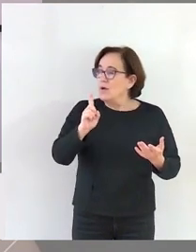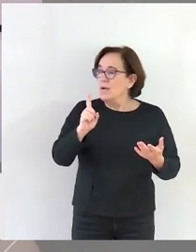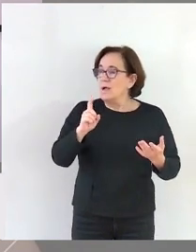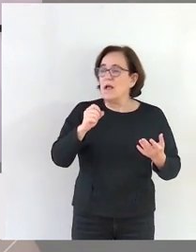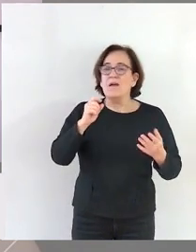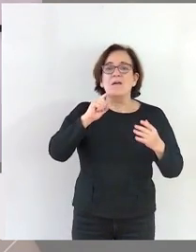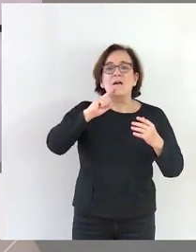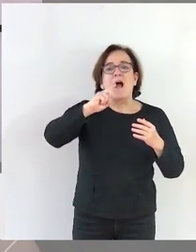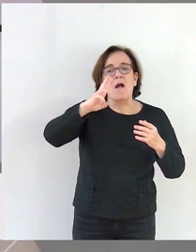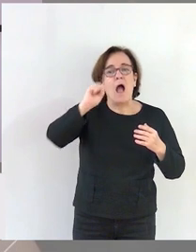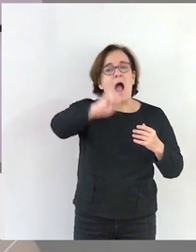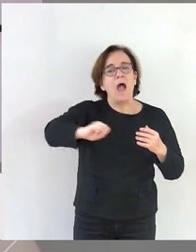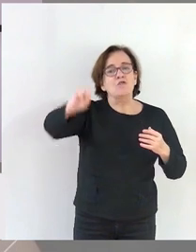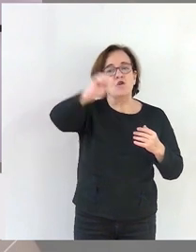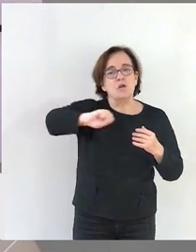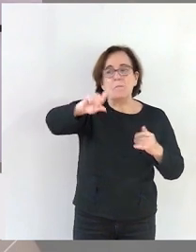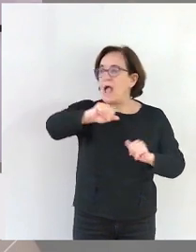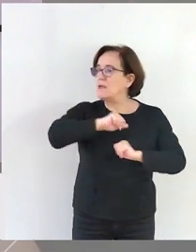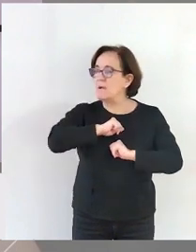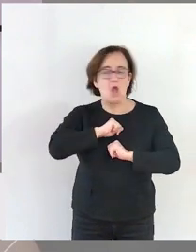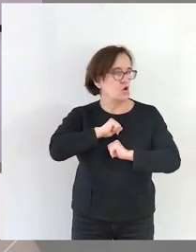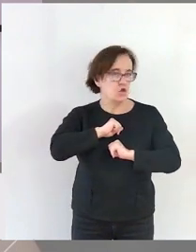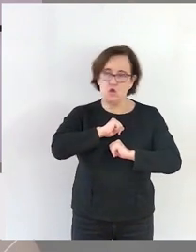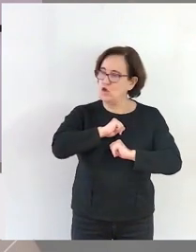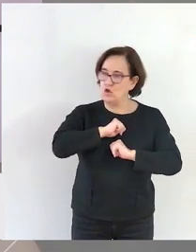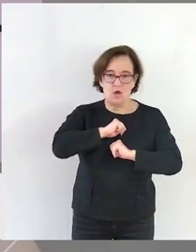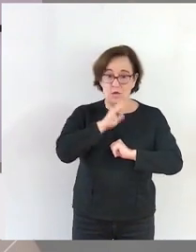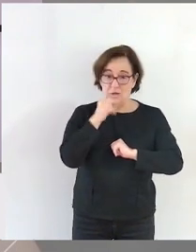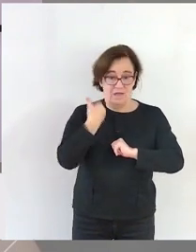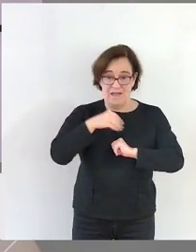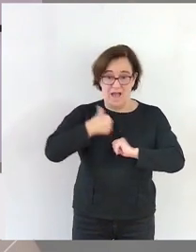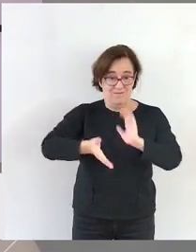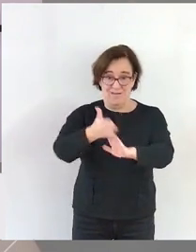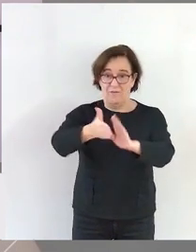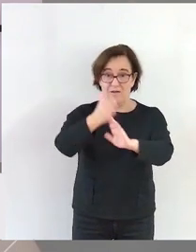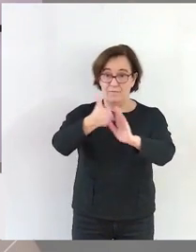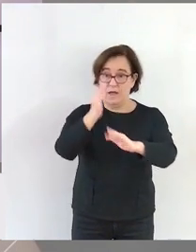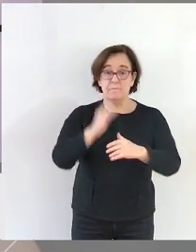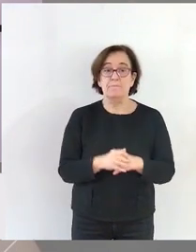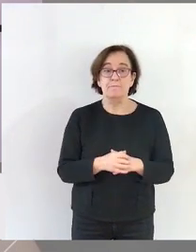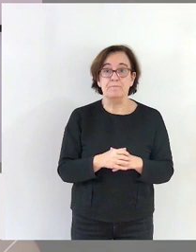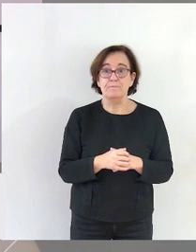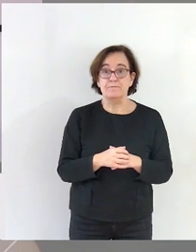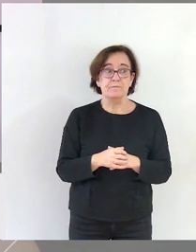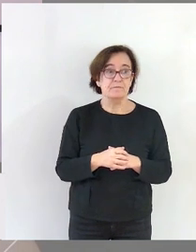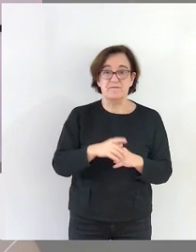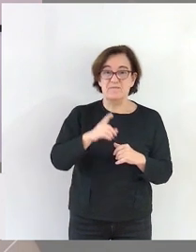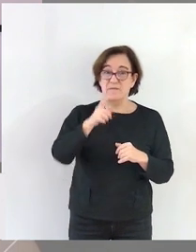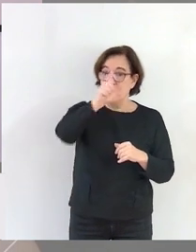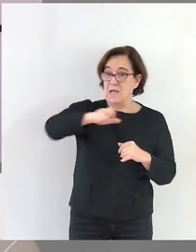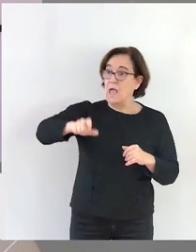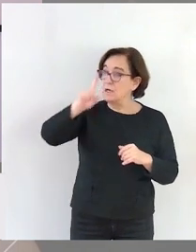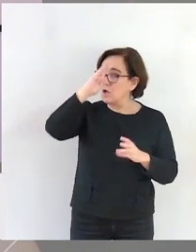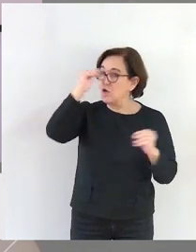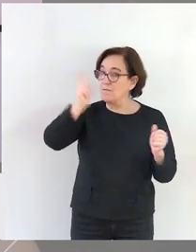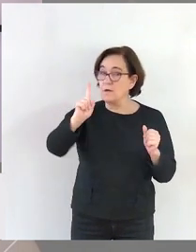varias décadas Para esperar no no tenemos varias décadas Para esperar lo tenemos ahí a la vuelta a la esquina y y y y bueno y recuerdo a la gente